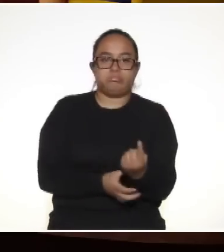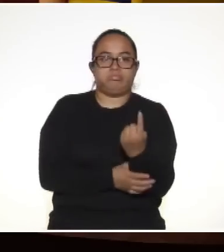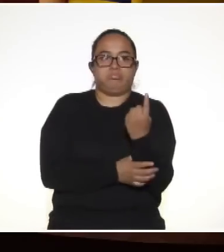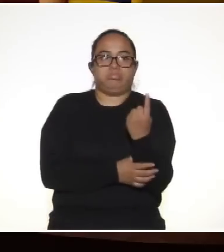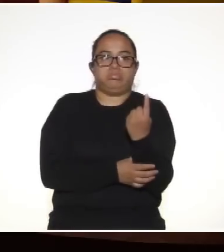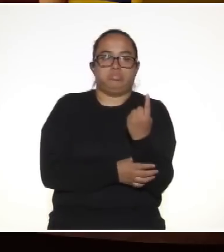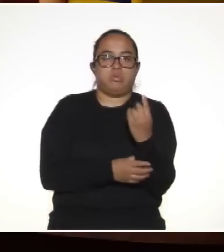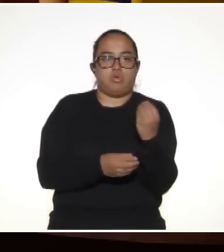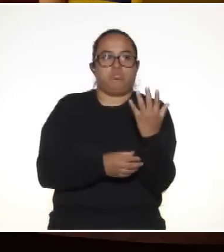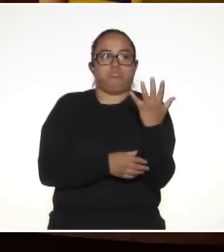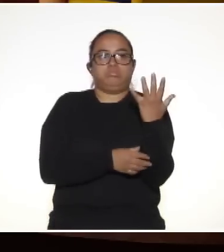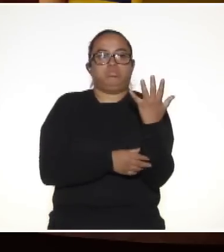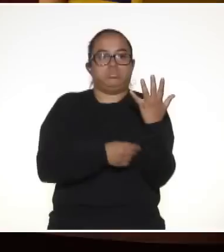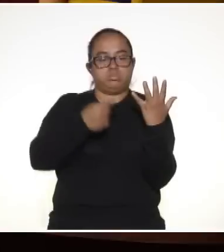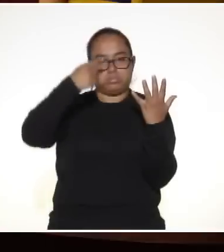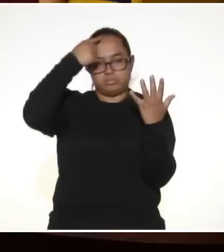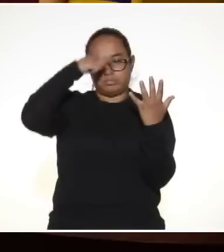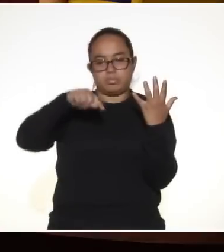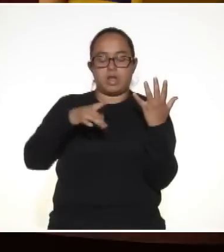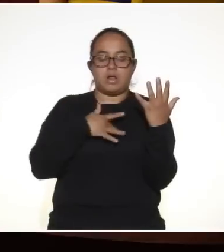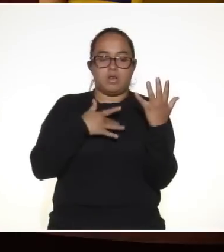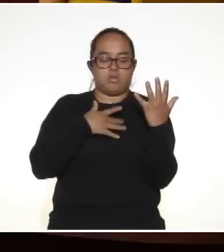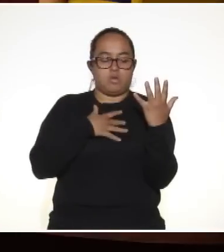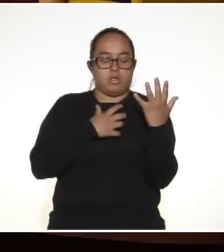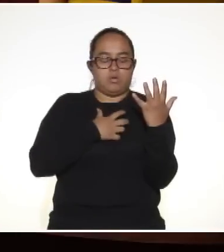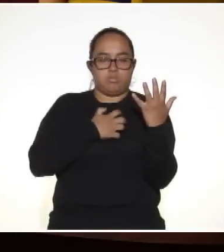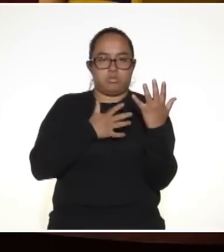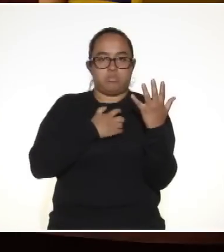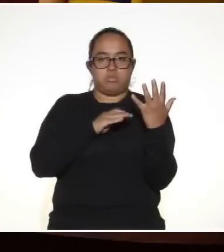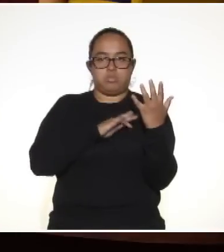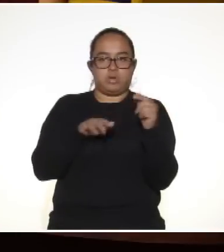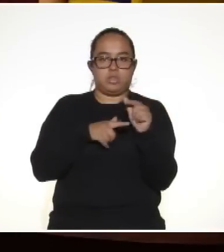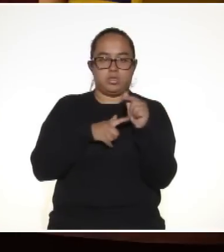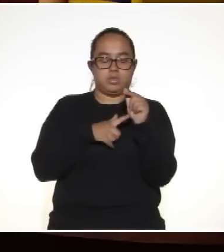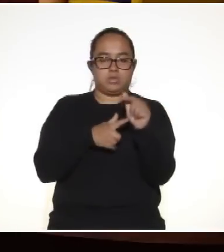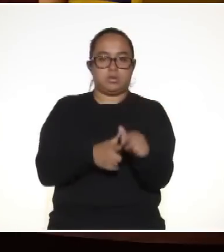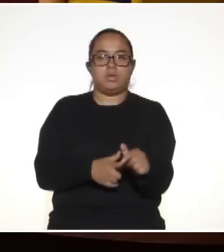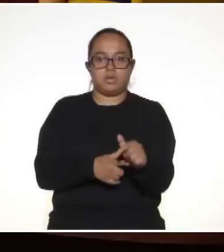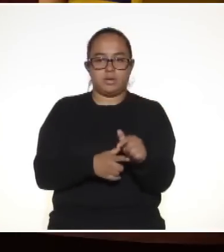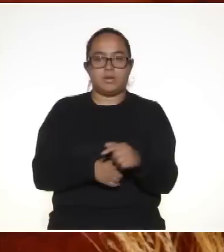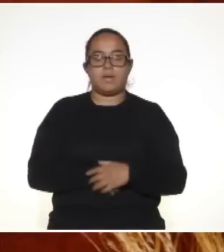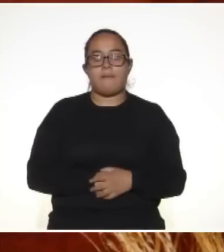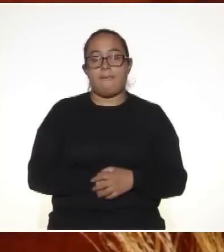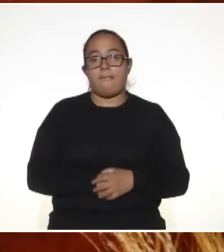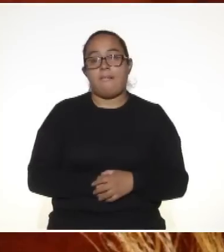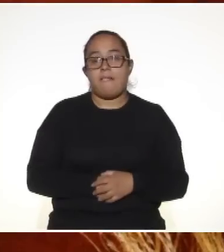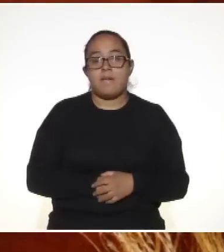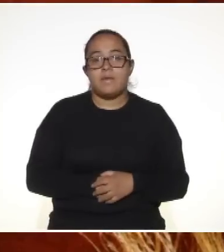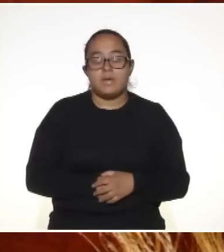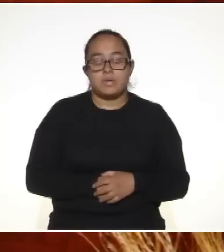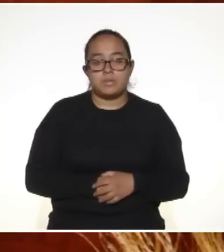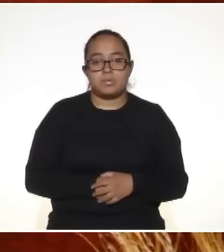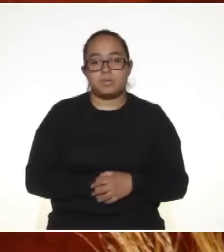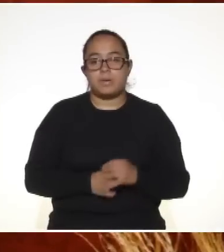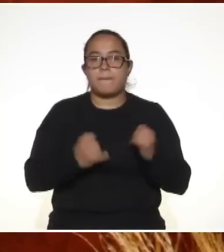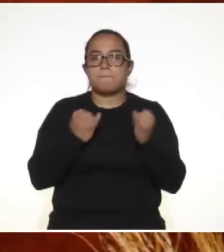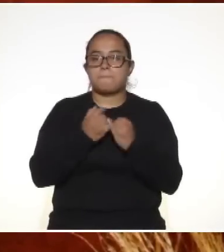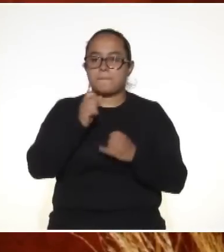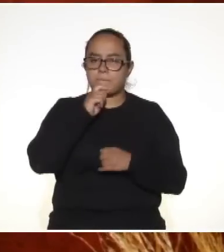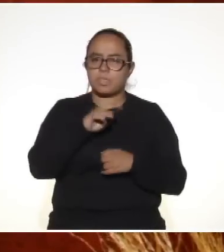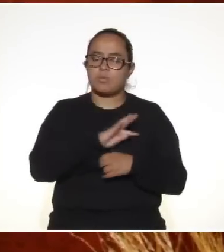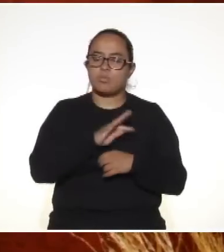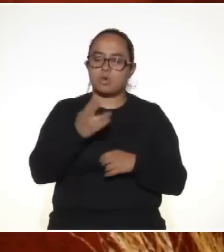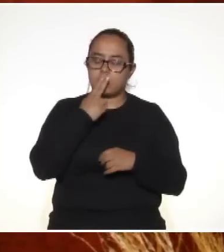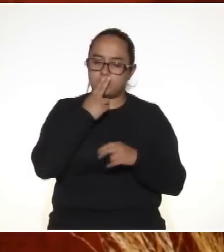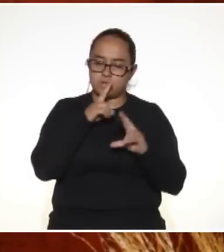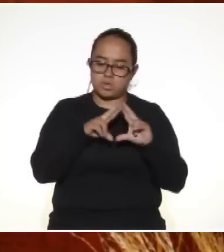tratar de ganarle la fuerza del corazón hacia esa extremidad por la gravedad. Sí. Ahí también podemos usar hielo